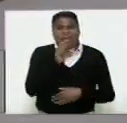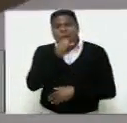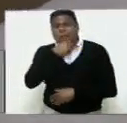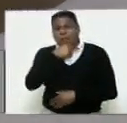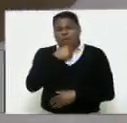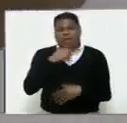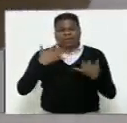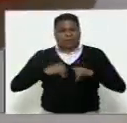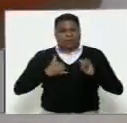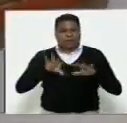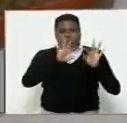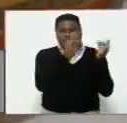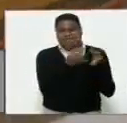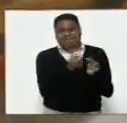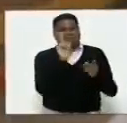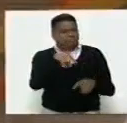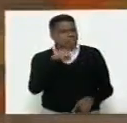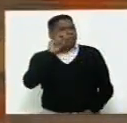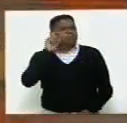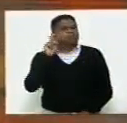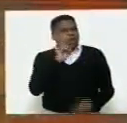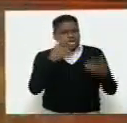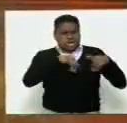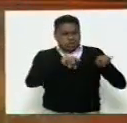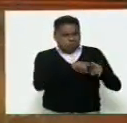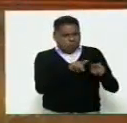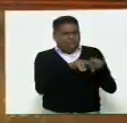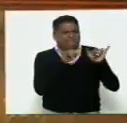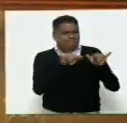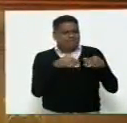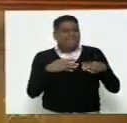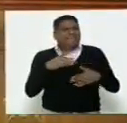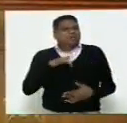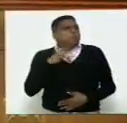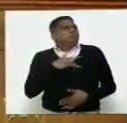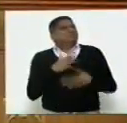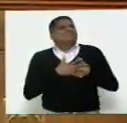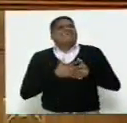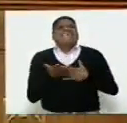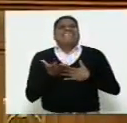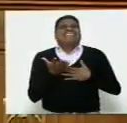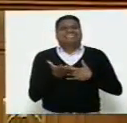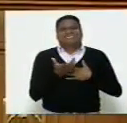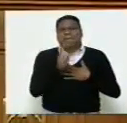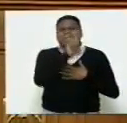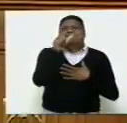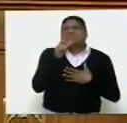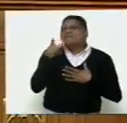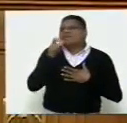primos, la familia sale en estado. Todo el mundo vive esa preñez. La idea es que la vivamos